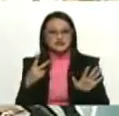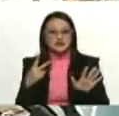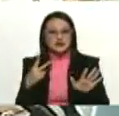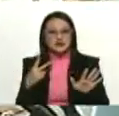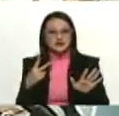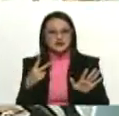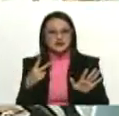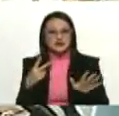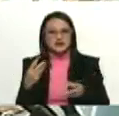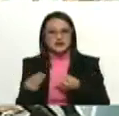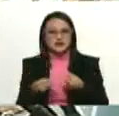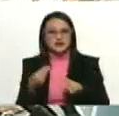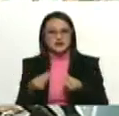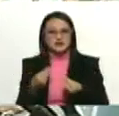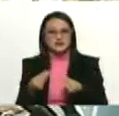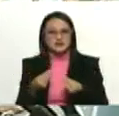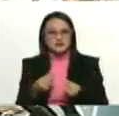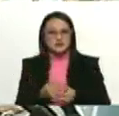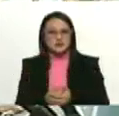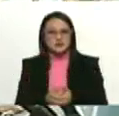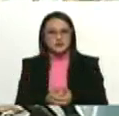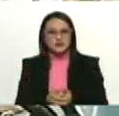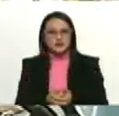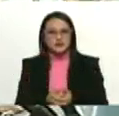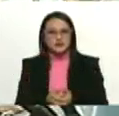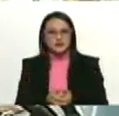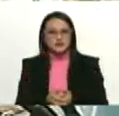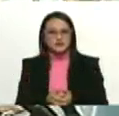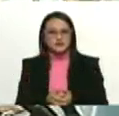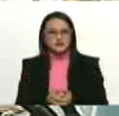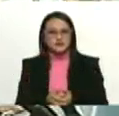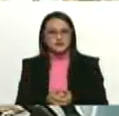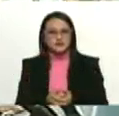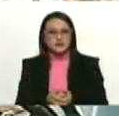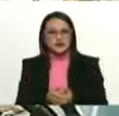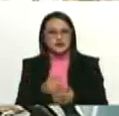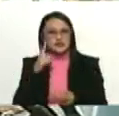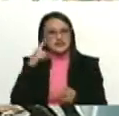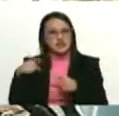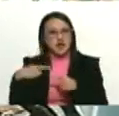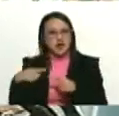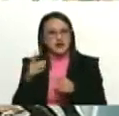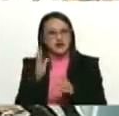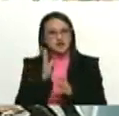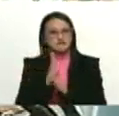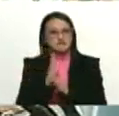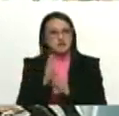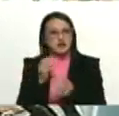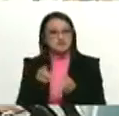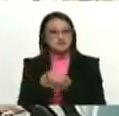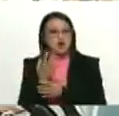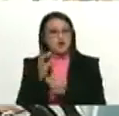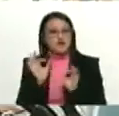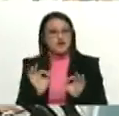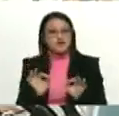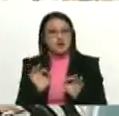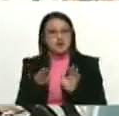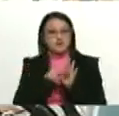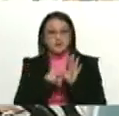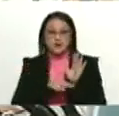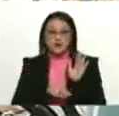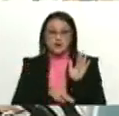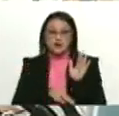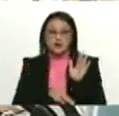lo hubiésemos hecho de manera interdiaria, pero ya con la creación formal del